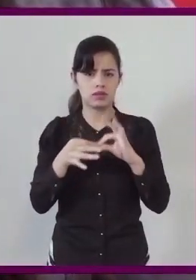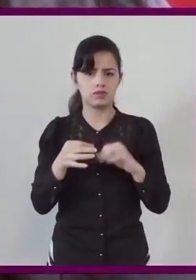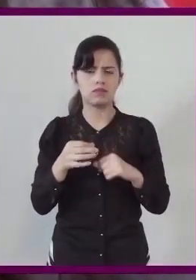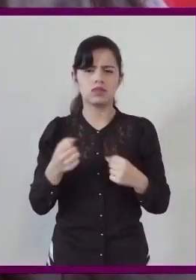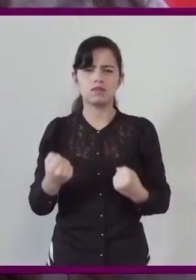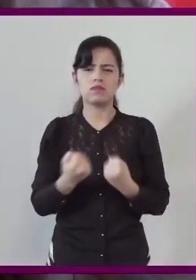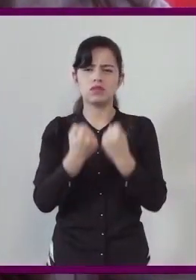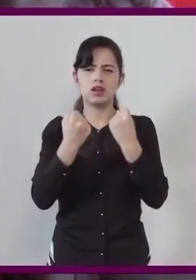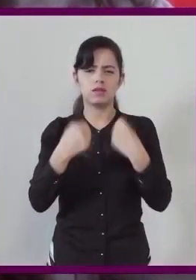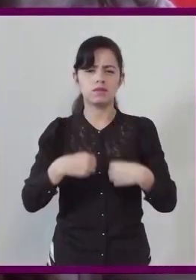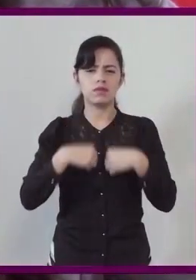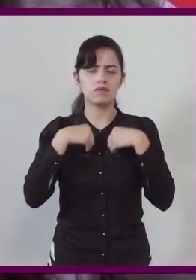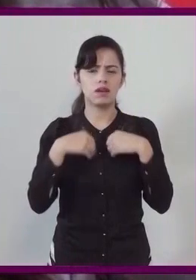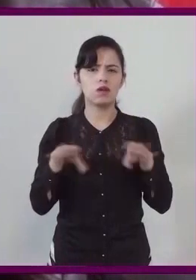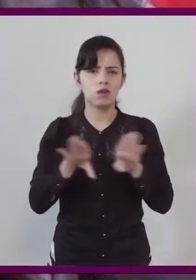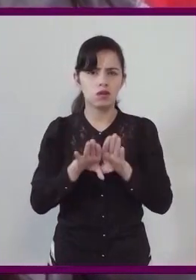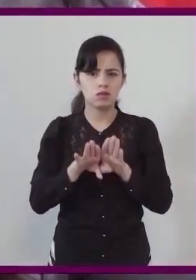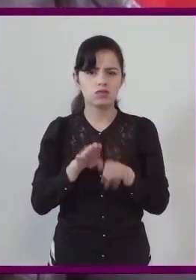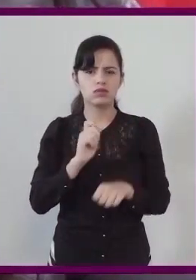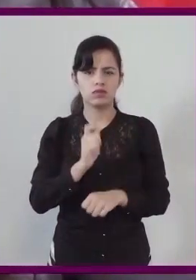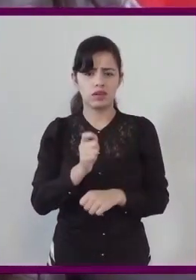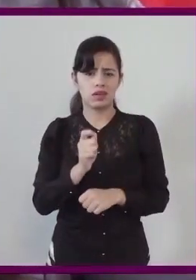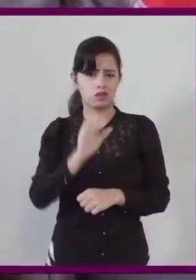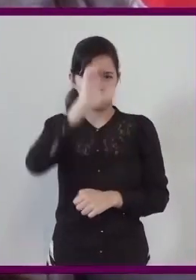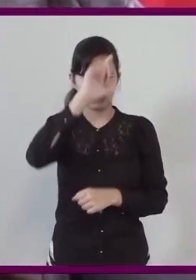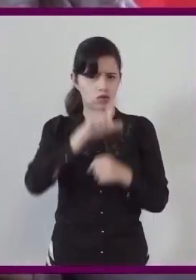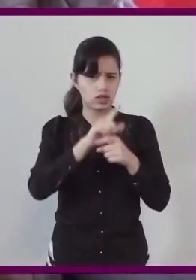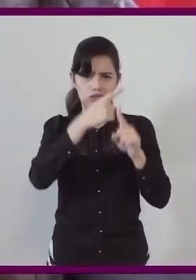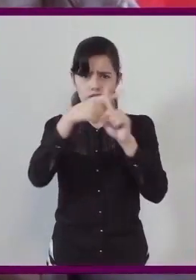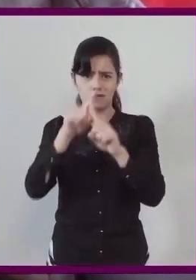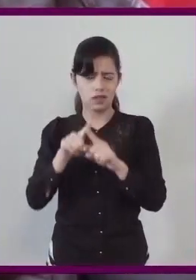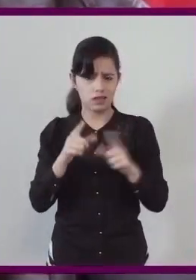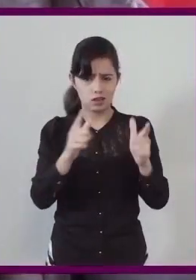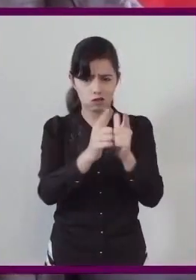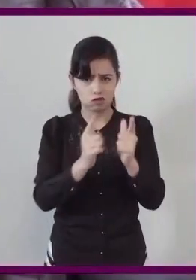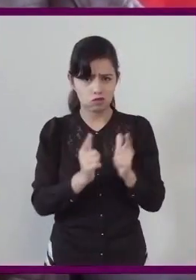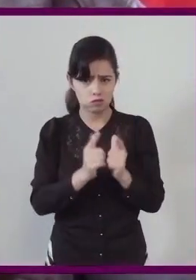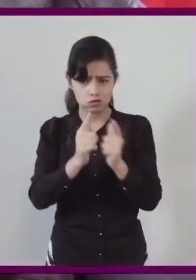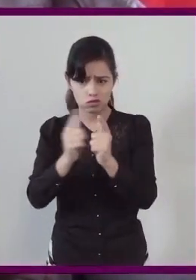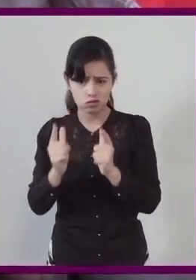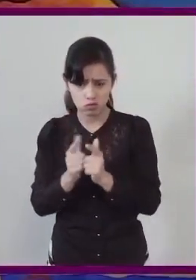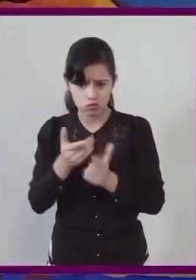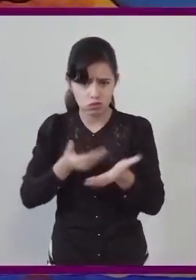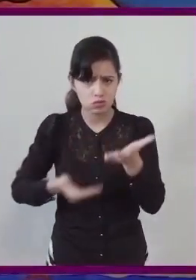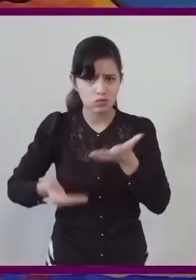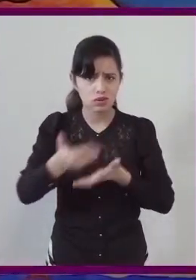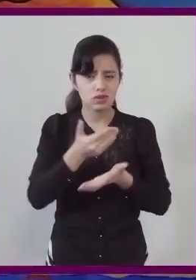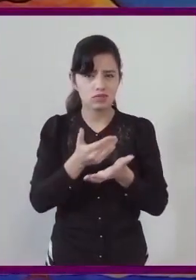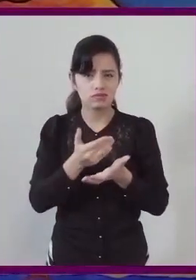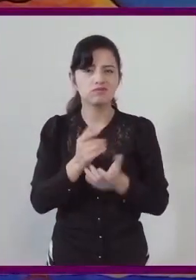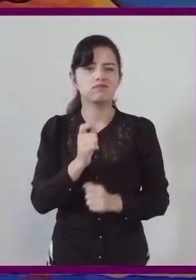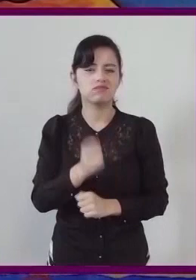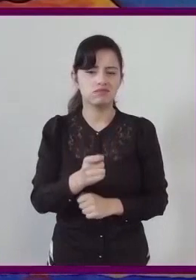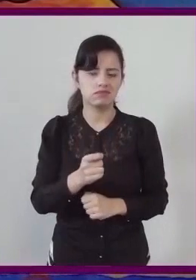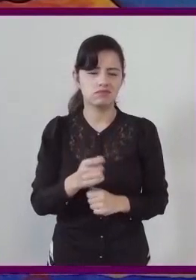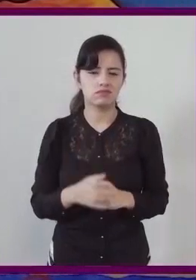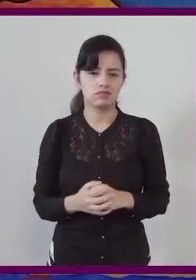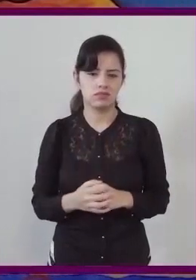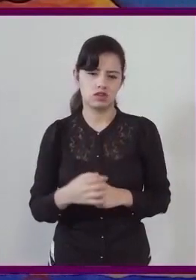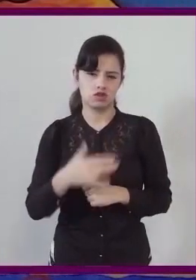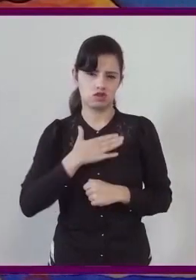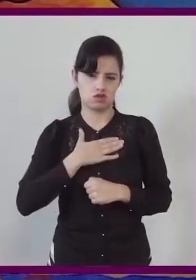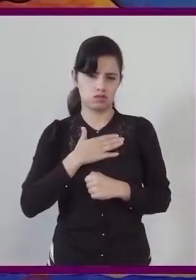frontera y la experiencia única de pertenecer a varios grupos que están al margen de la cultura dominante. Mi familia es un grupo al que